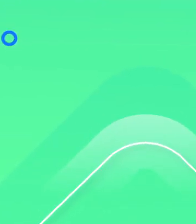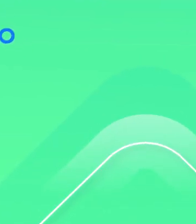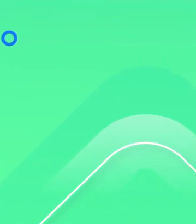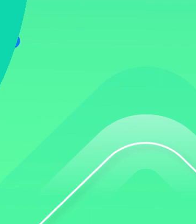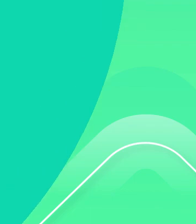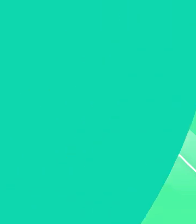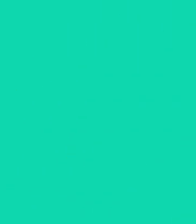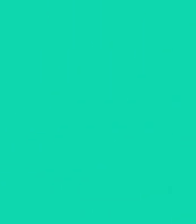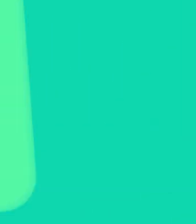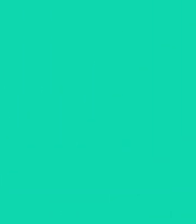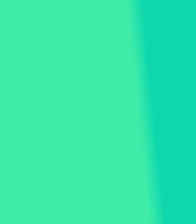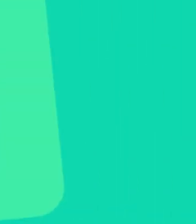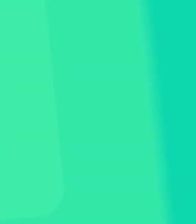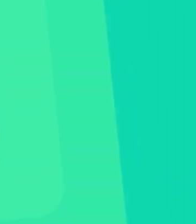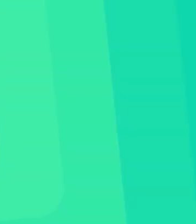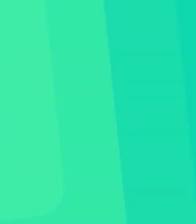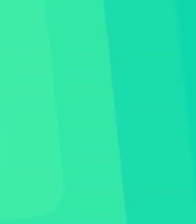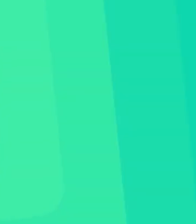¡Gracias!